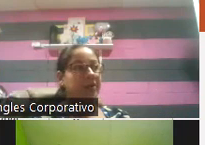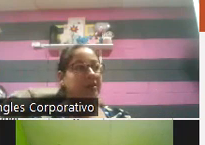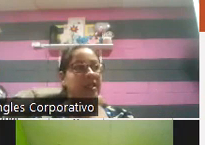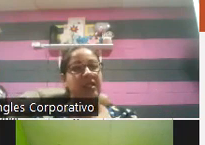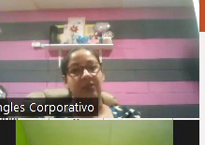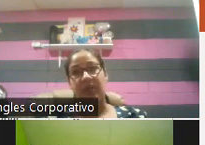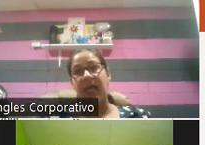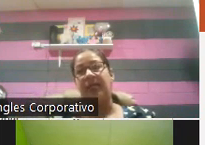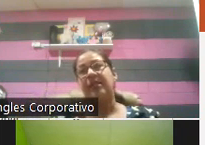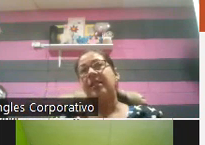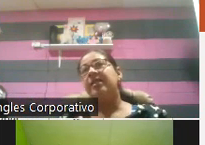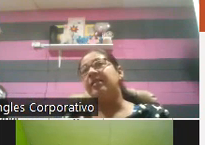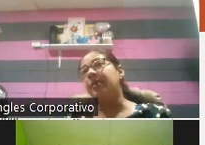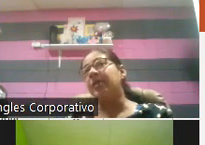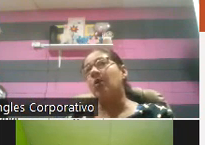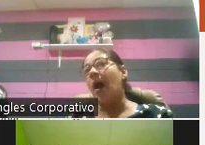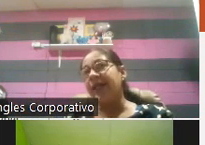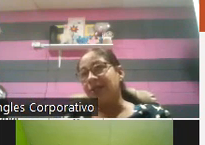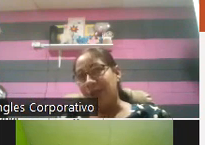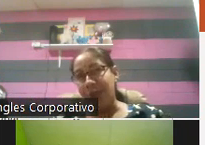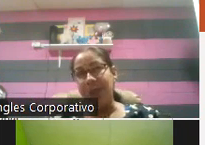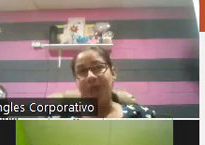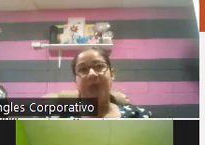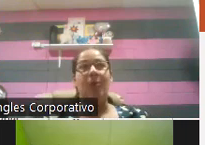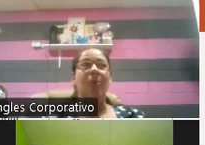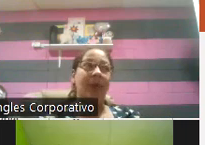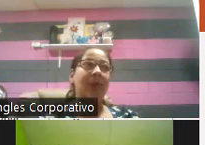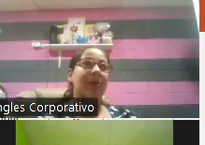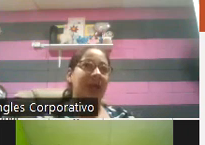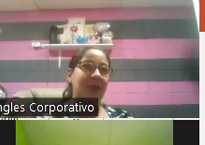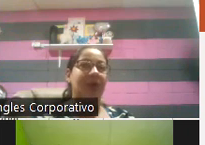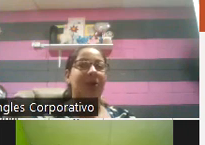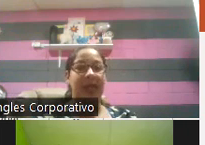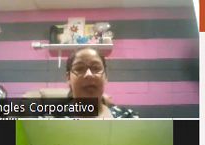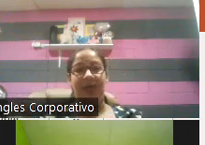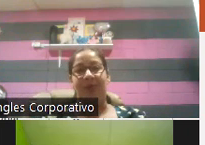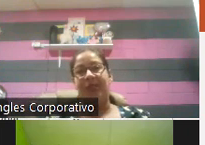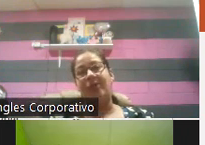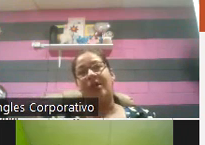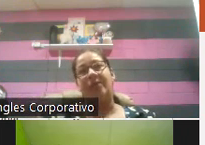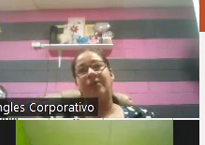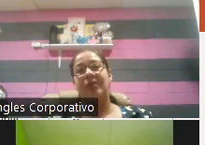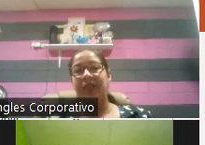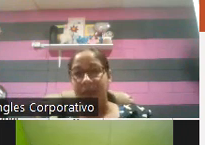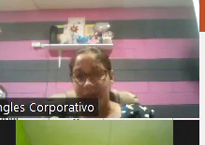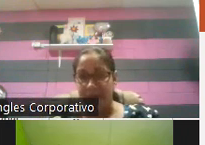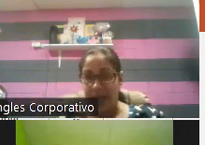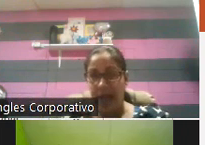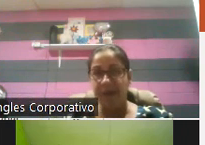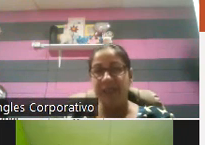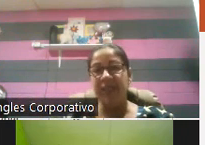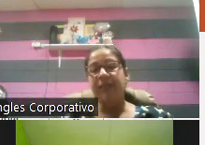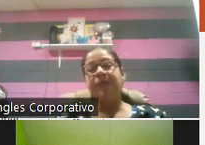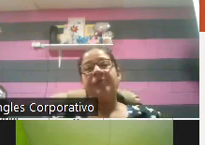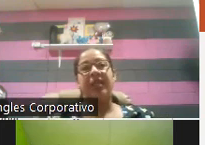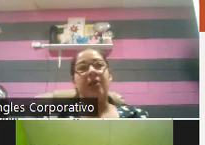búsqueda en nuestras redes sociales siempre y cuando ocupemos los kw correctos verdad los kw son esas palabras